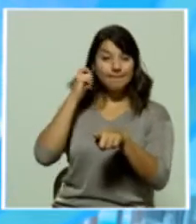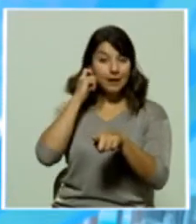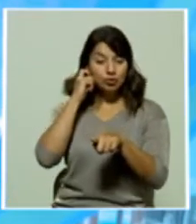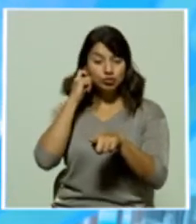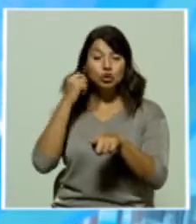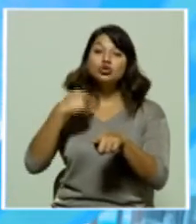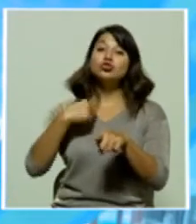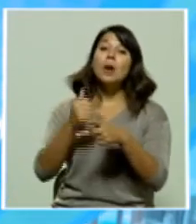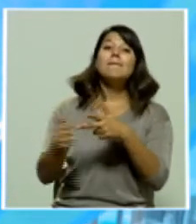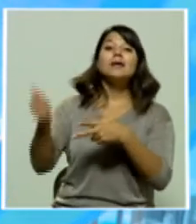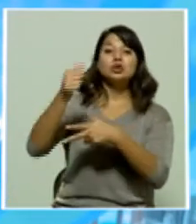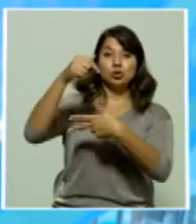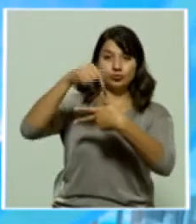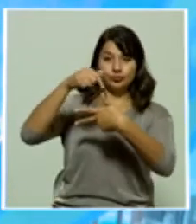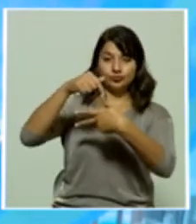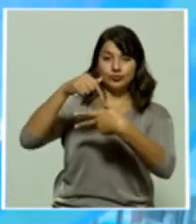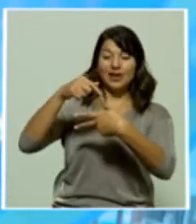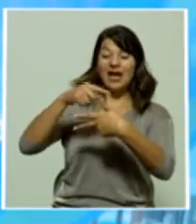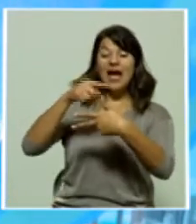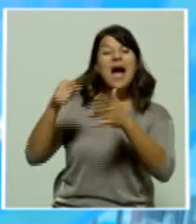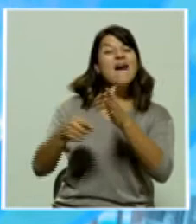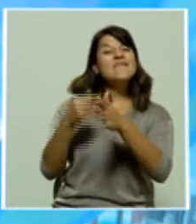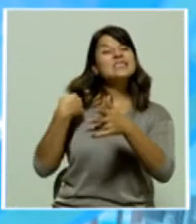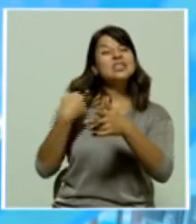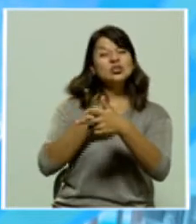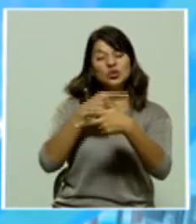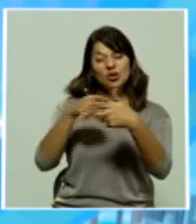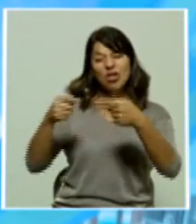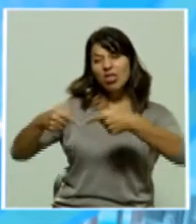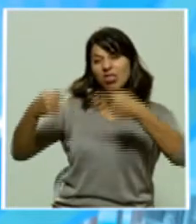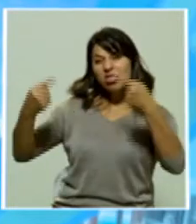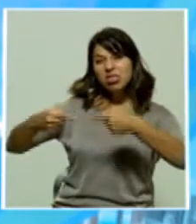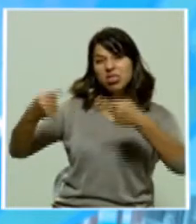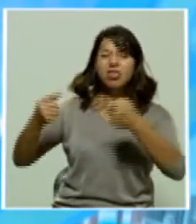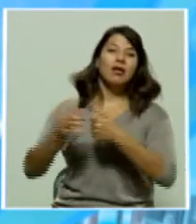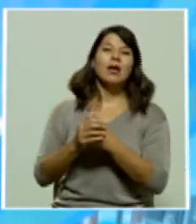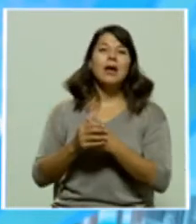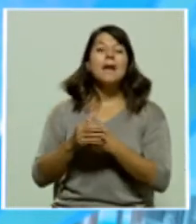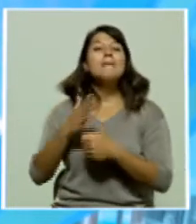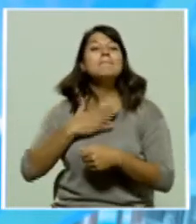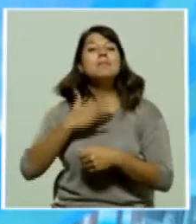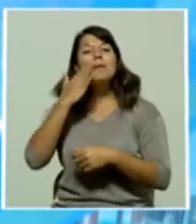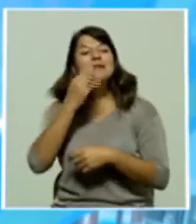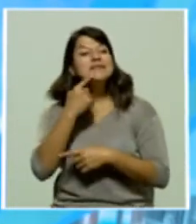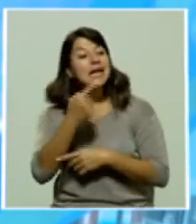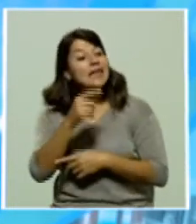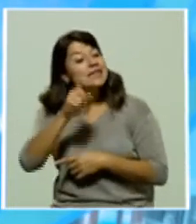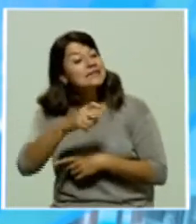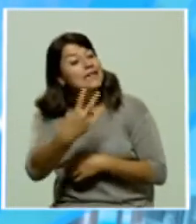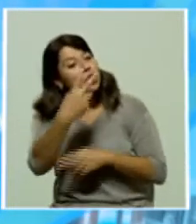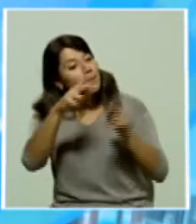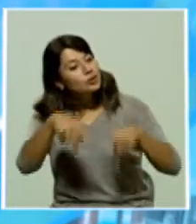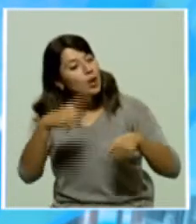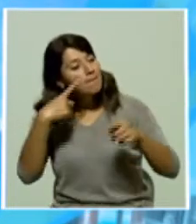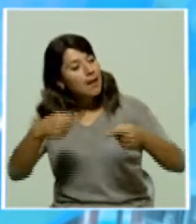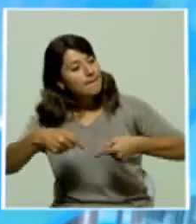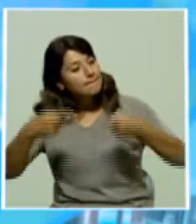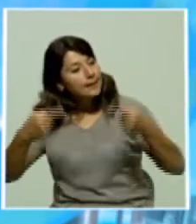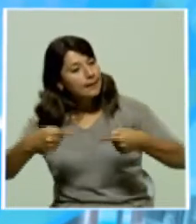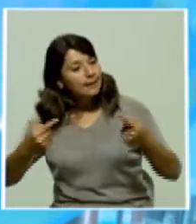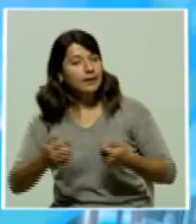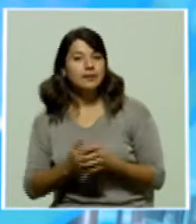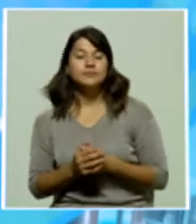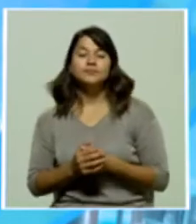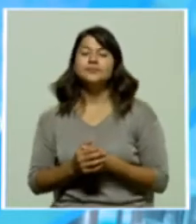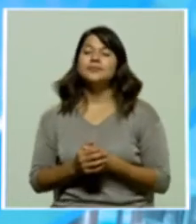soy el mayor, y cuando nos peleábamos, mi mamá siempre nos decía, se necesitan 2 para pelear. En este caso en particular,